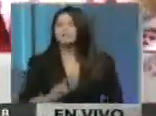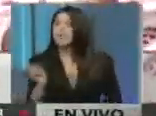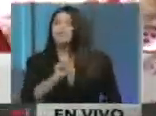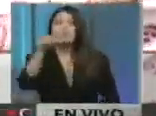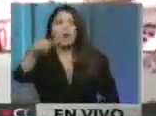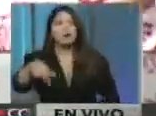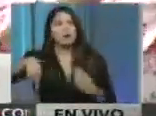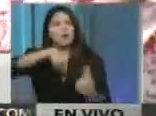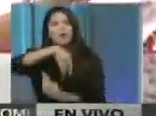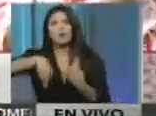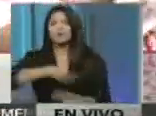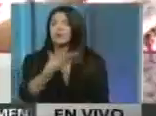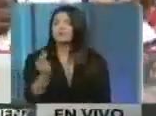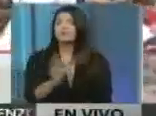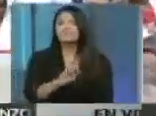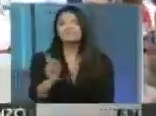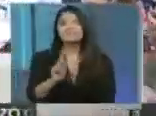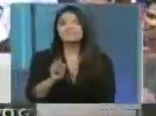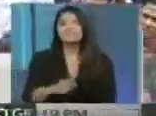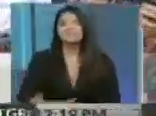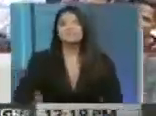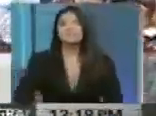los revolucionarios.